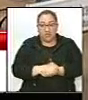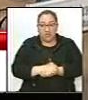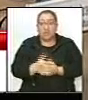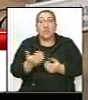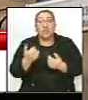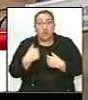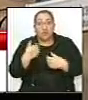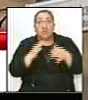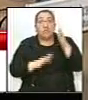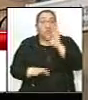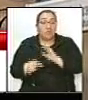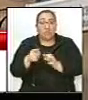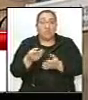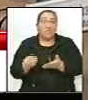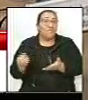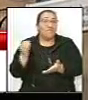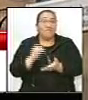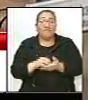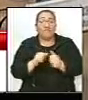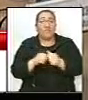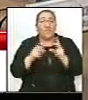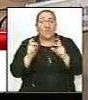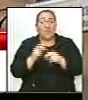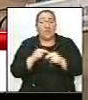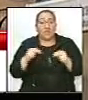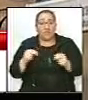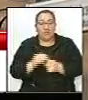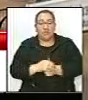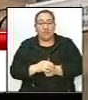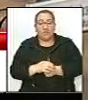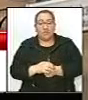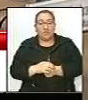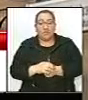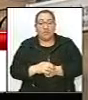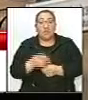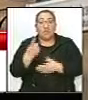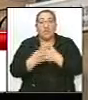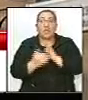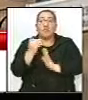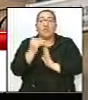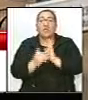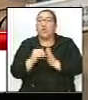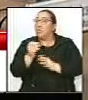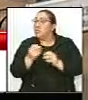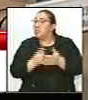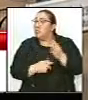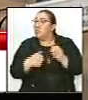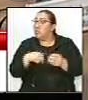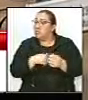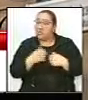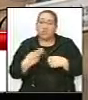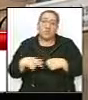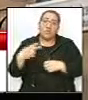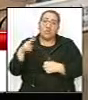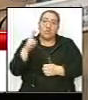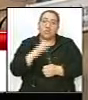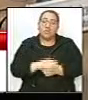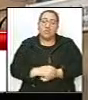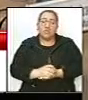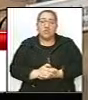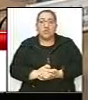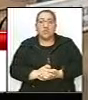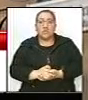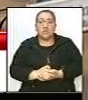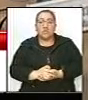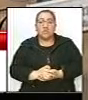Debería preocuparse más por el tema de la estandarización para que reduzcan los costos, porque acá tenemos sobrecostos por la